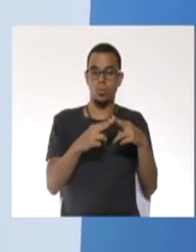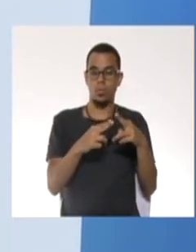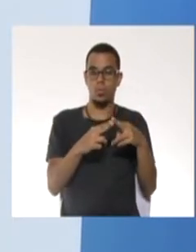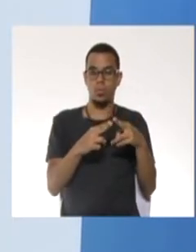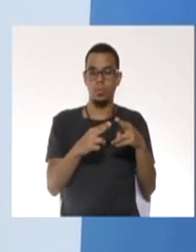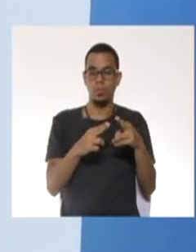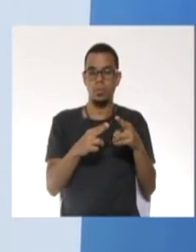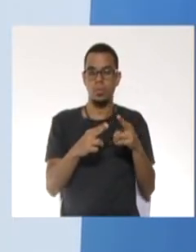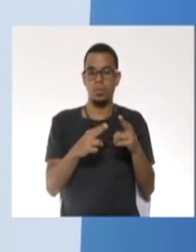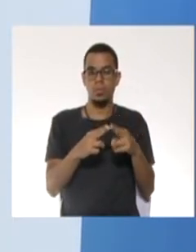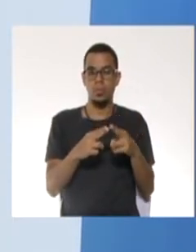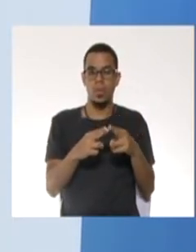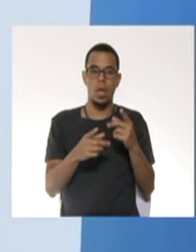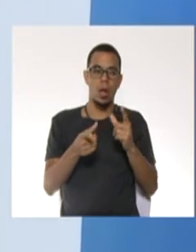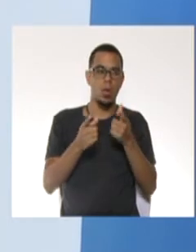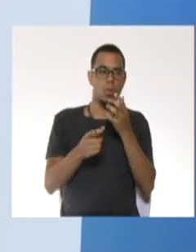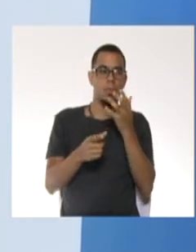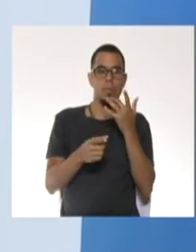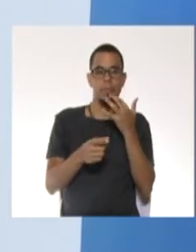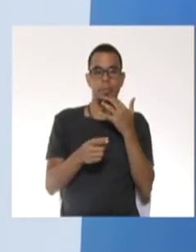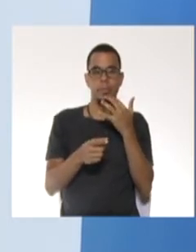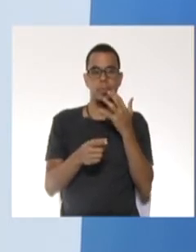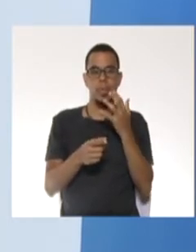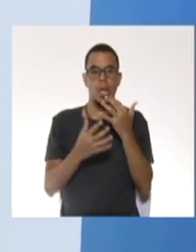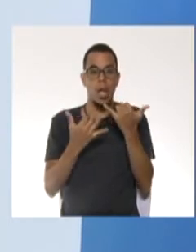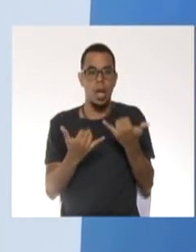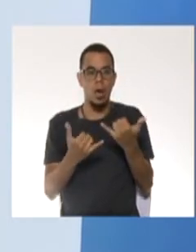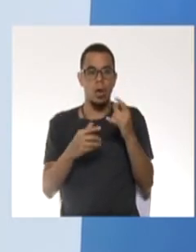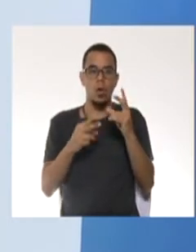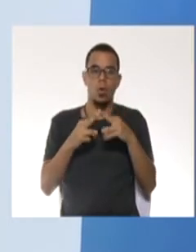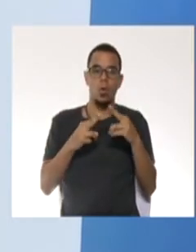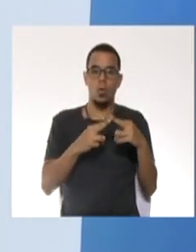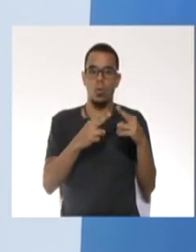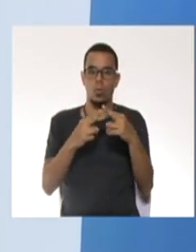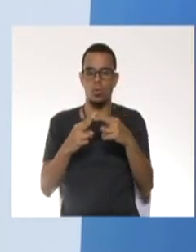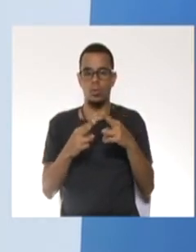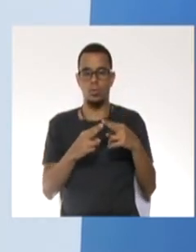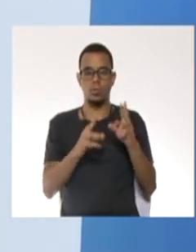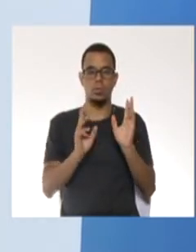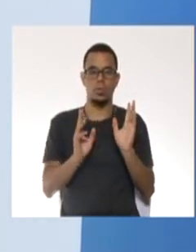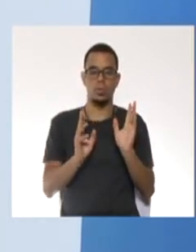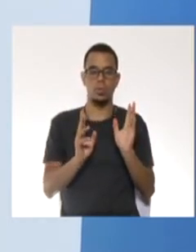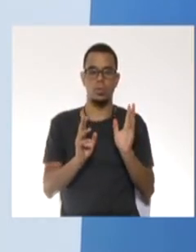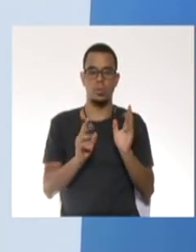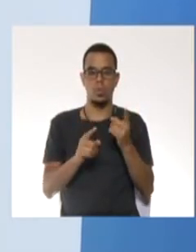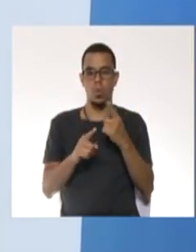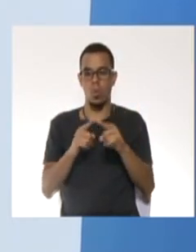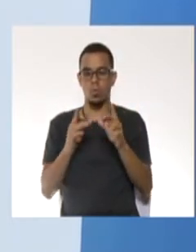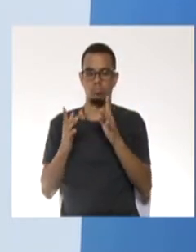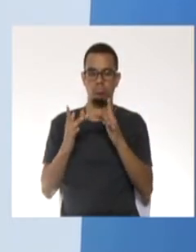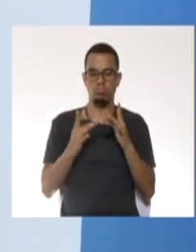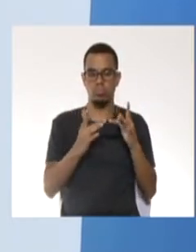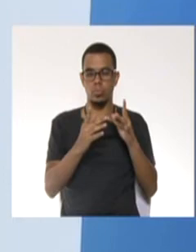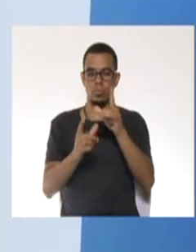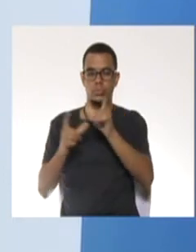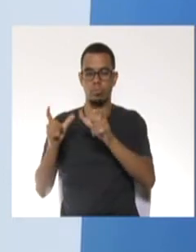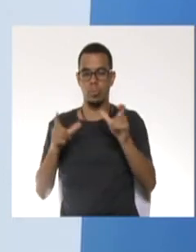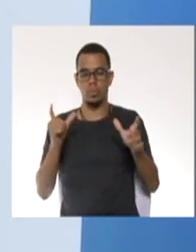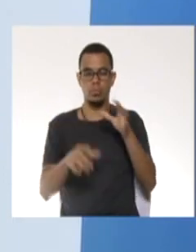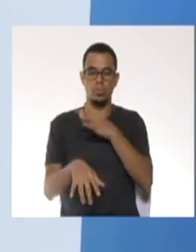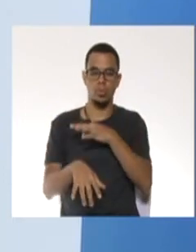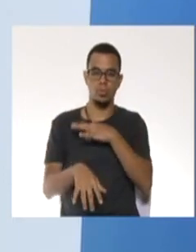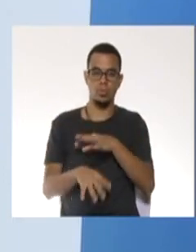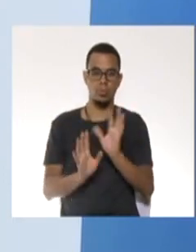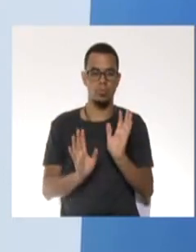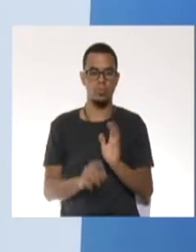algunas celebridades de la alta alcurnia que están relacionadas con otras personas de la sociedad.